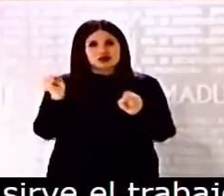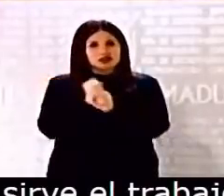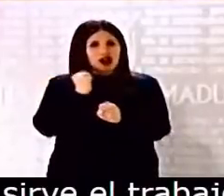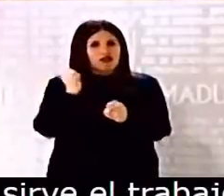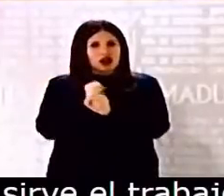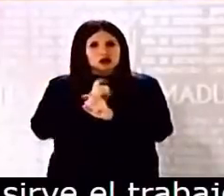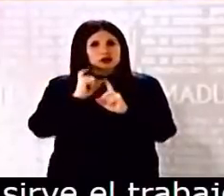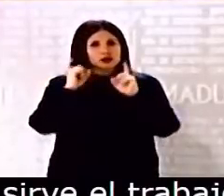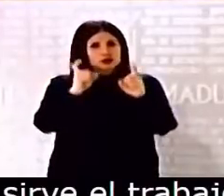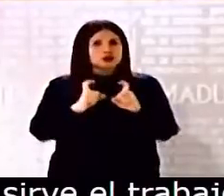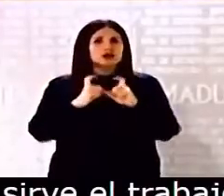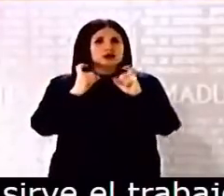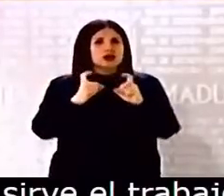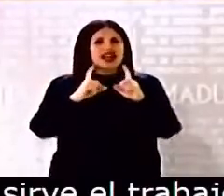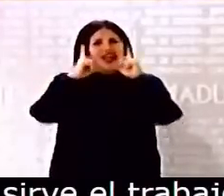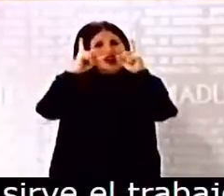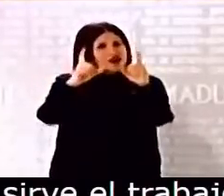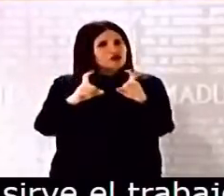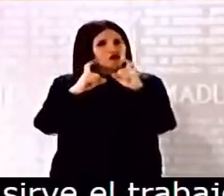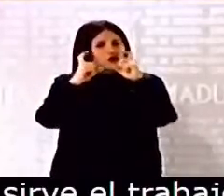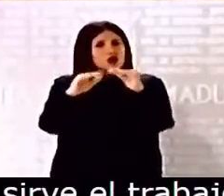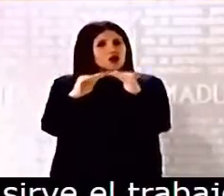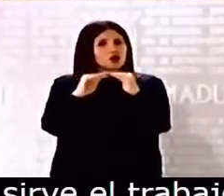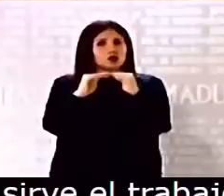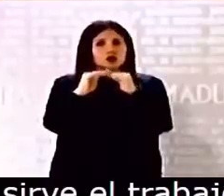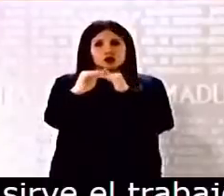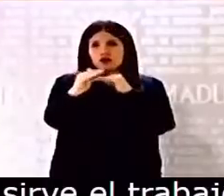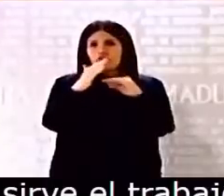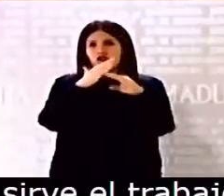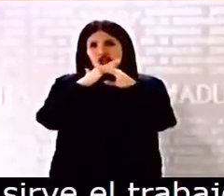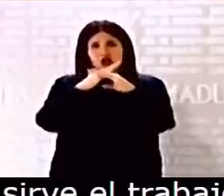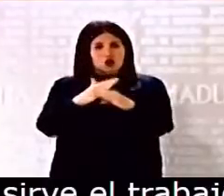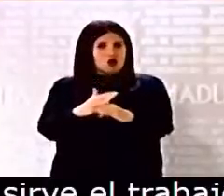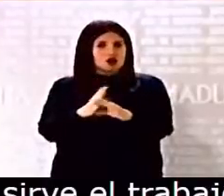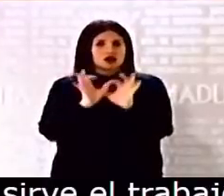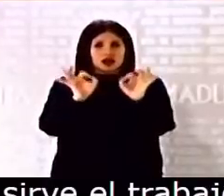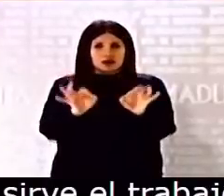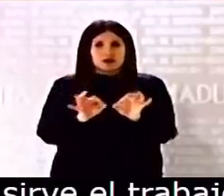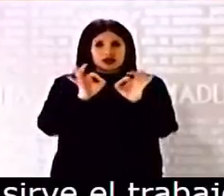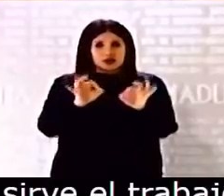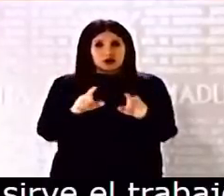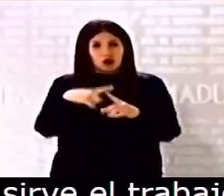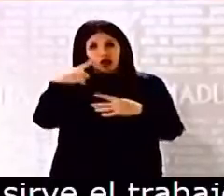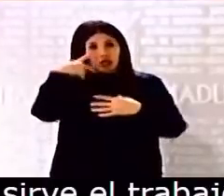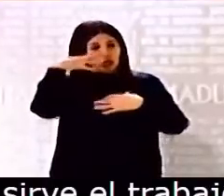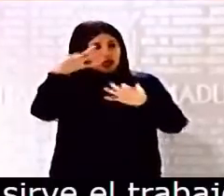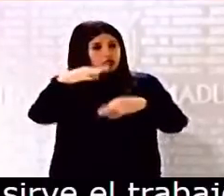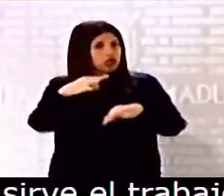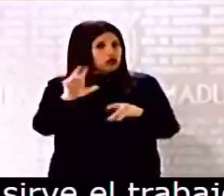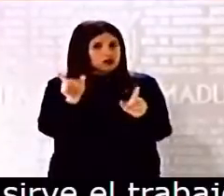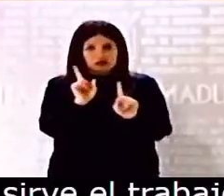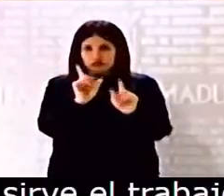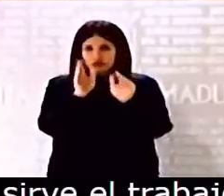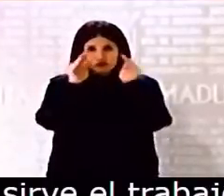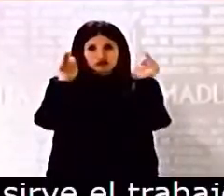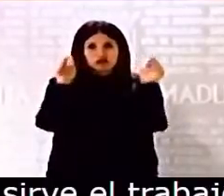el esfuerzo permanente, el no bajar la guardia, el extremar la